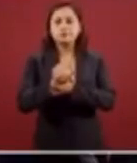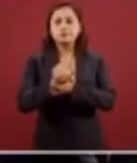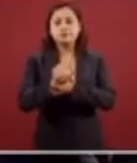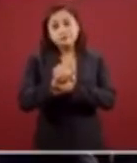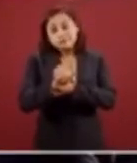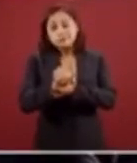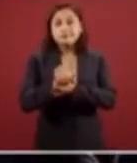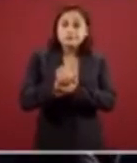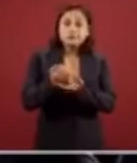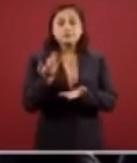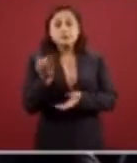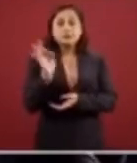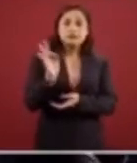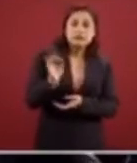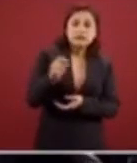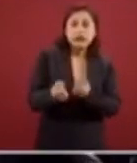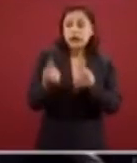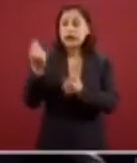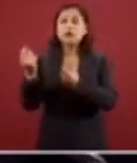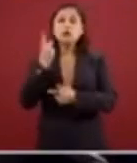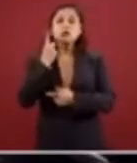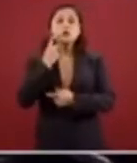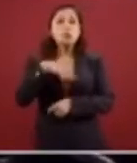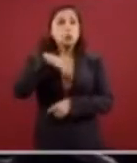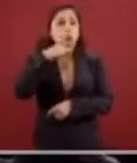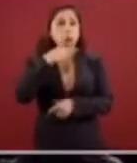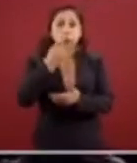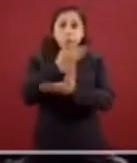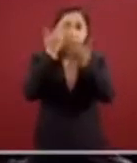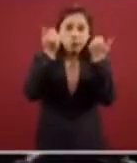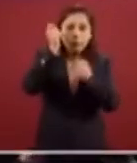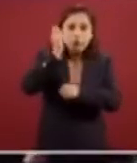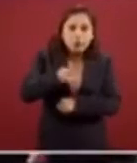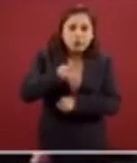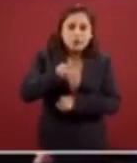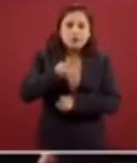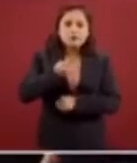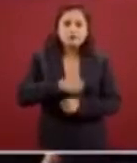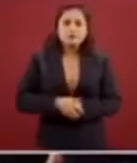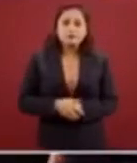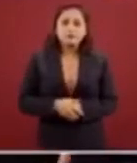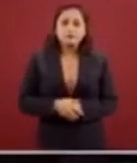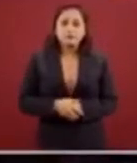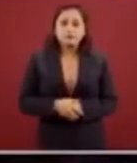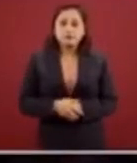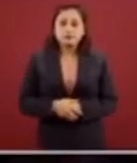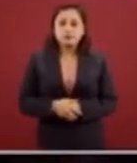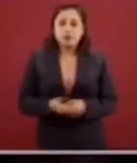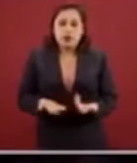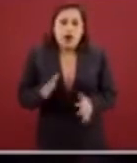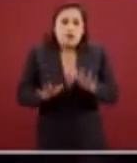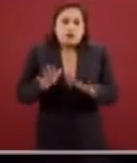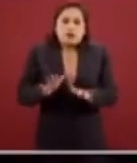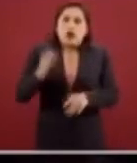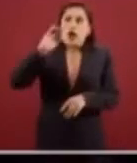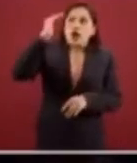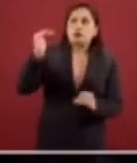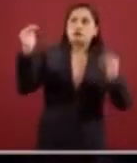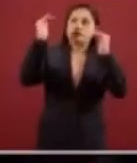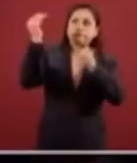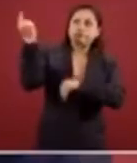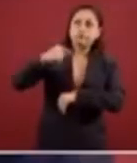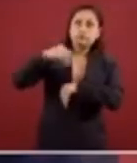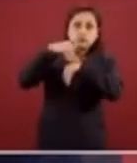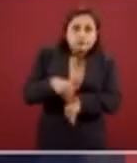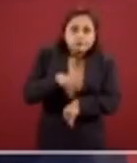y algunos legisladores no se enteran bien y se requiere de recursos económicos y es